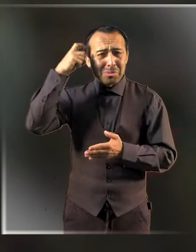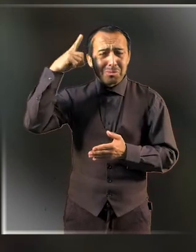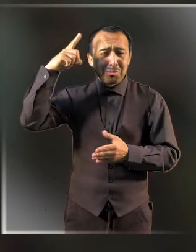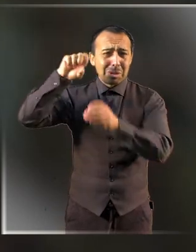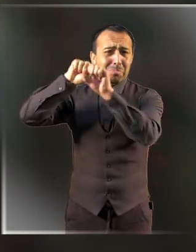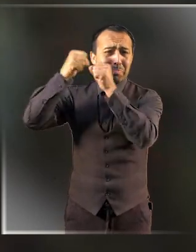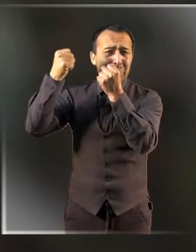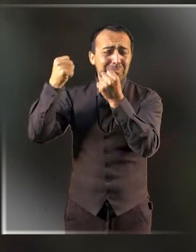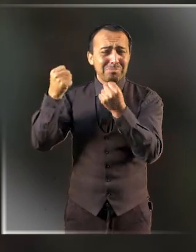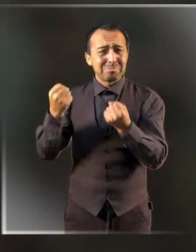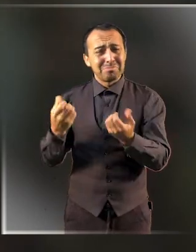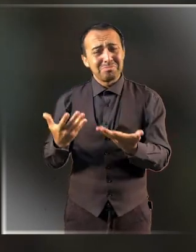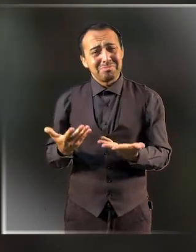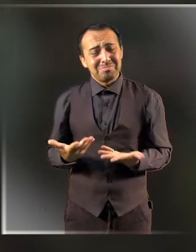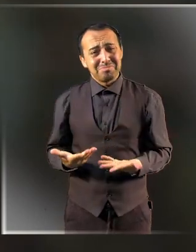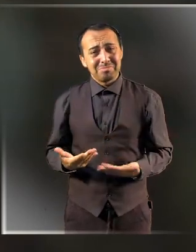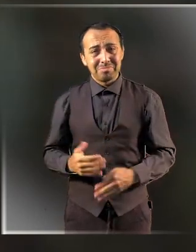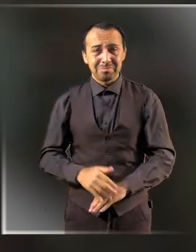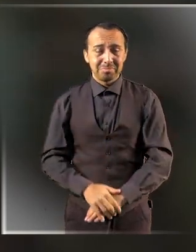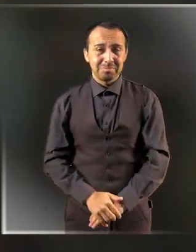encima.